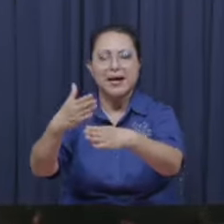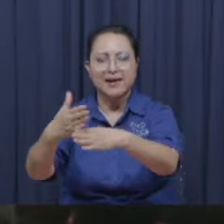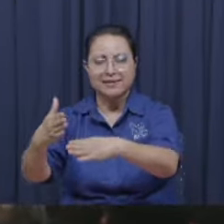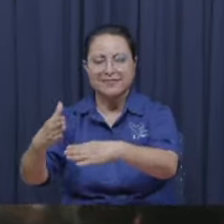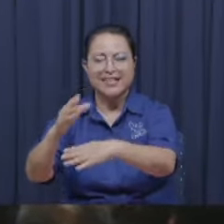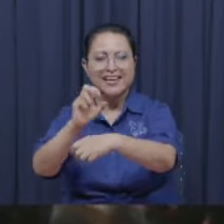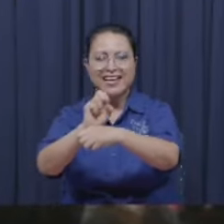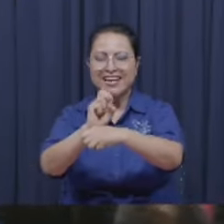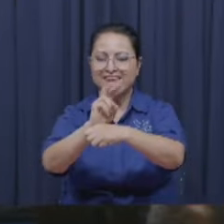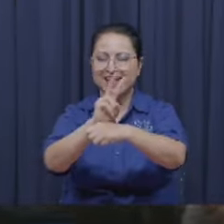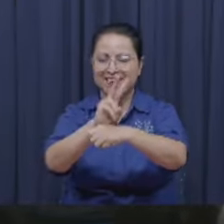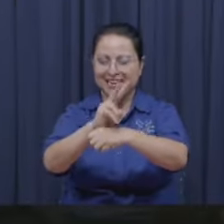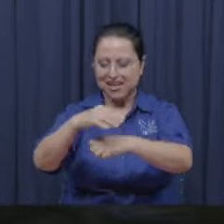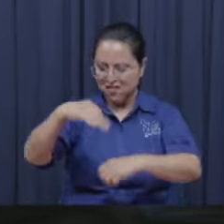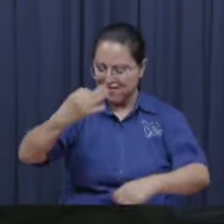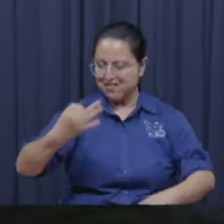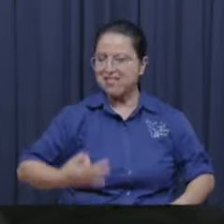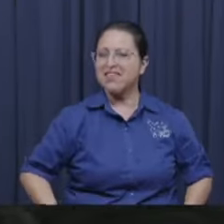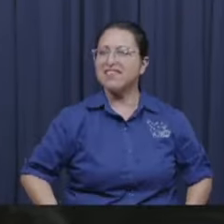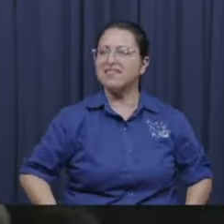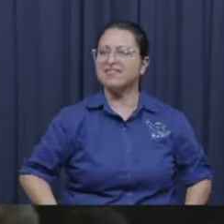porque Dios es misericordioso.